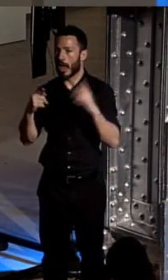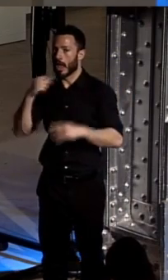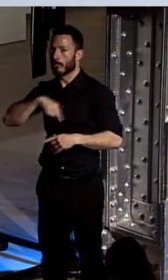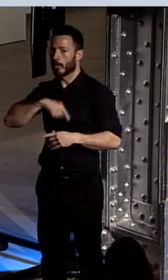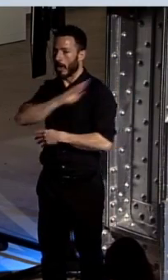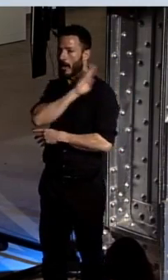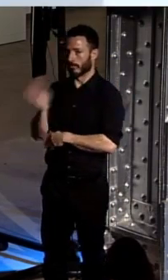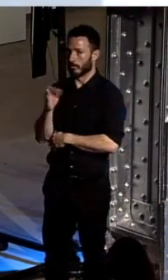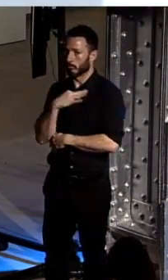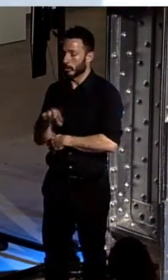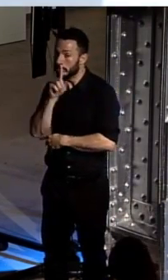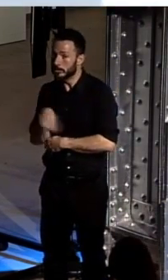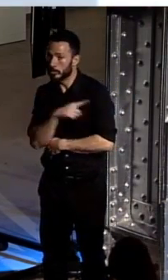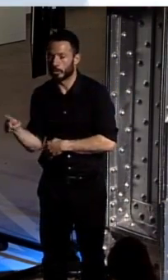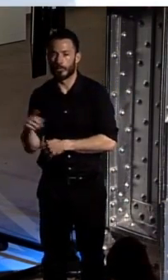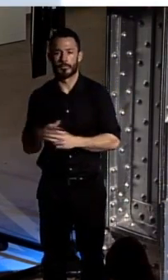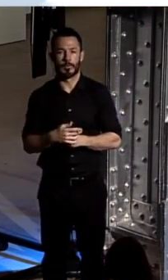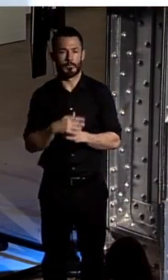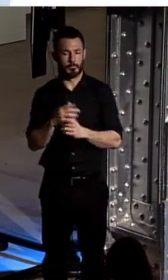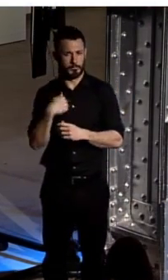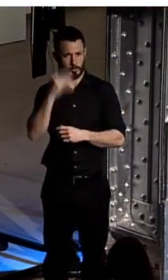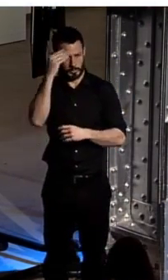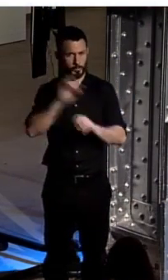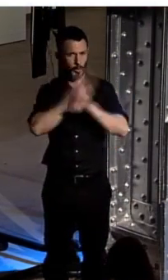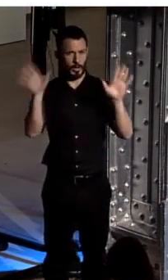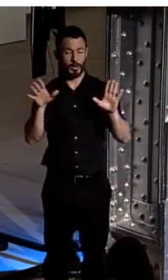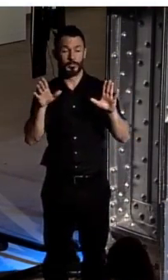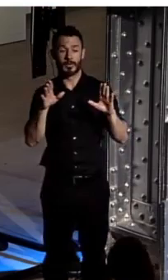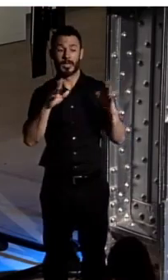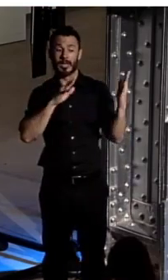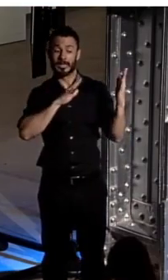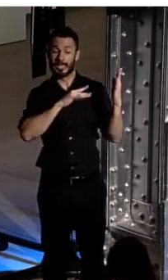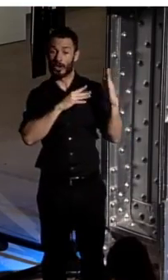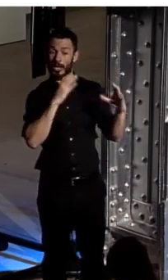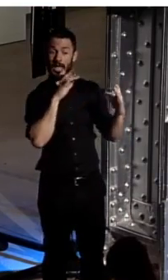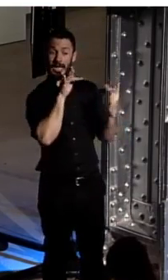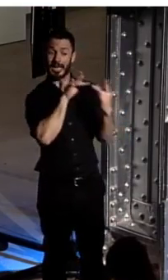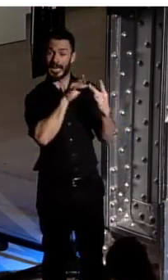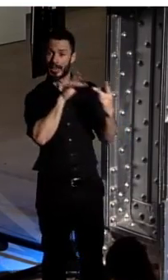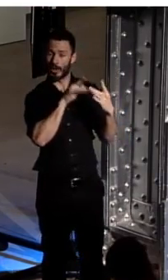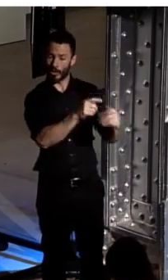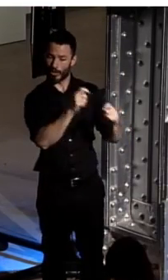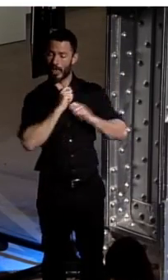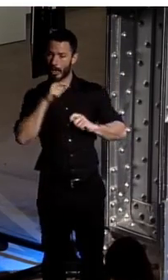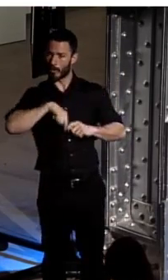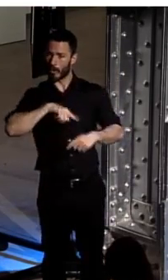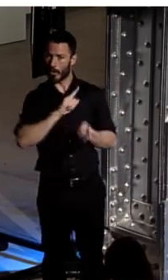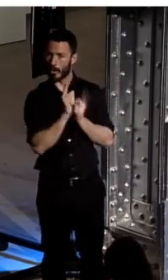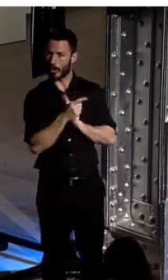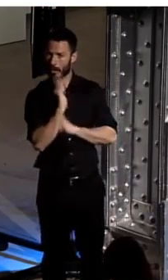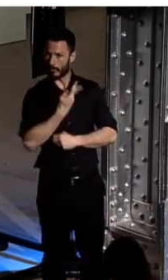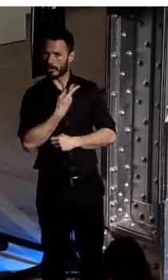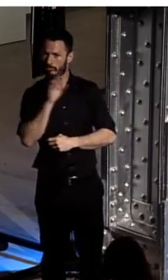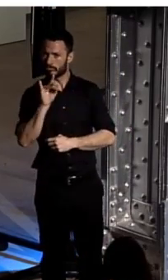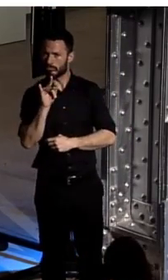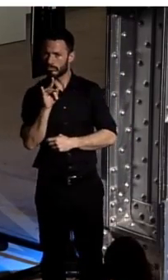y lo he explicado al principio, que nuestras interacciones con la tecnología ya afectan nuestras emociones. La clave no es si las afecta o no. Todos